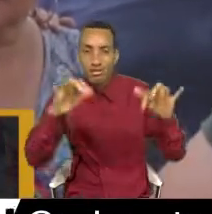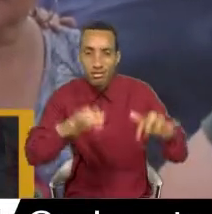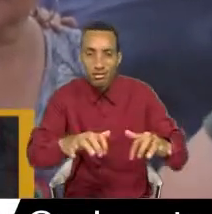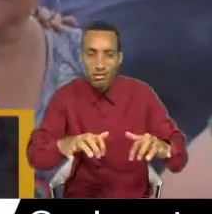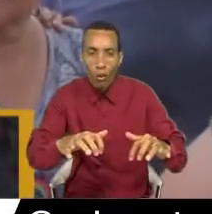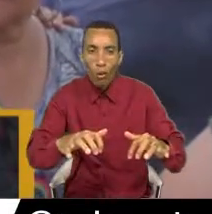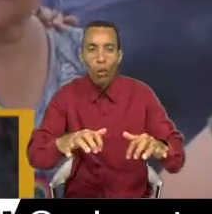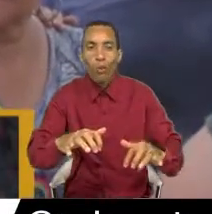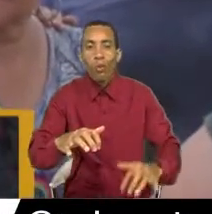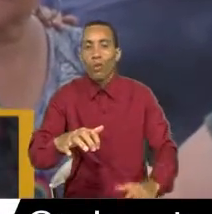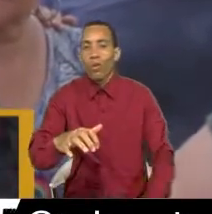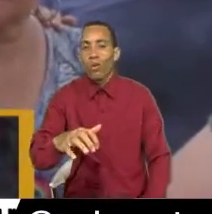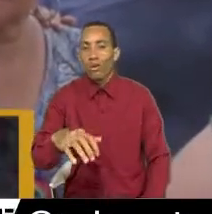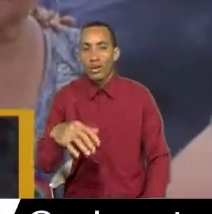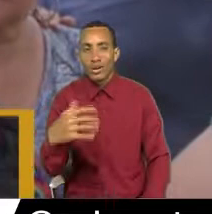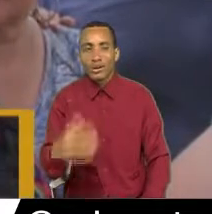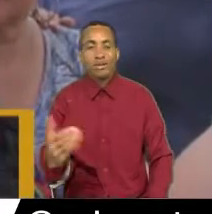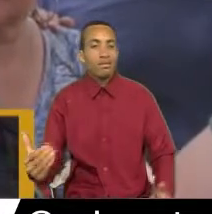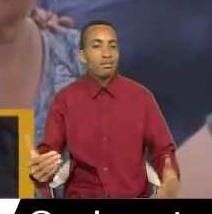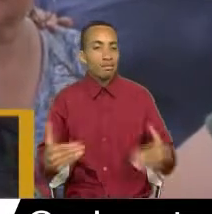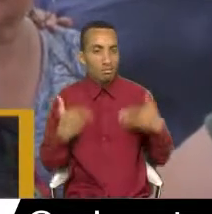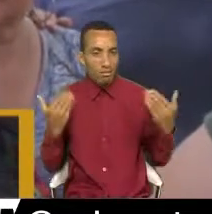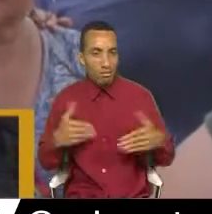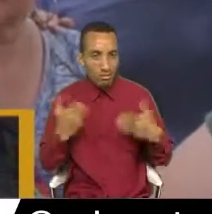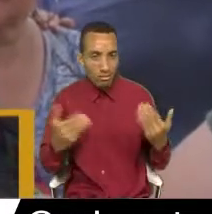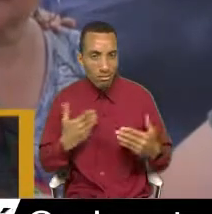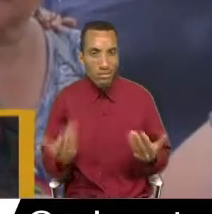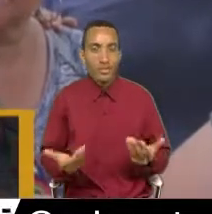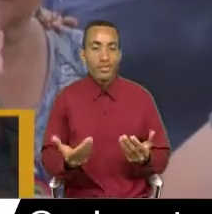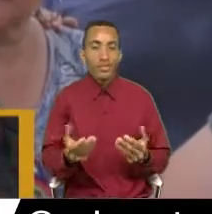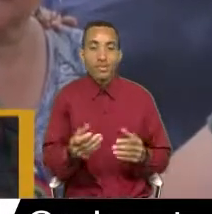convocatoria, a este certamen, pudo disfrutar del bolo criollo,